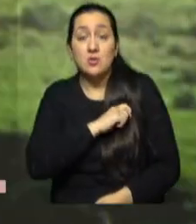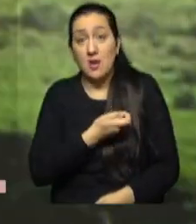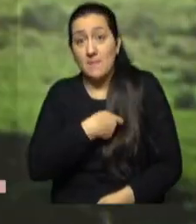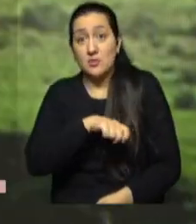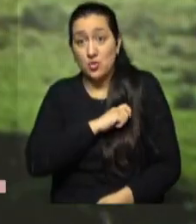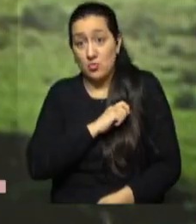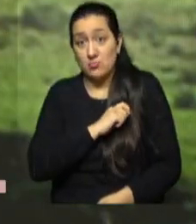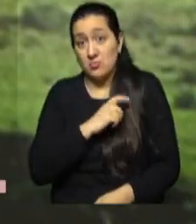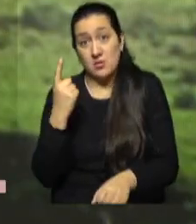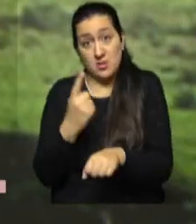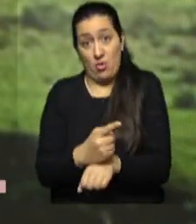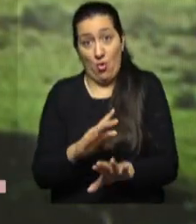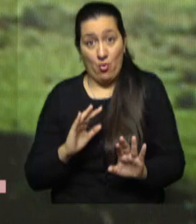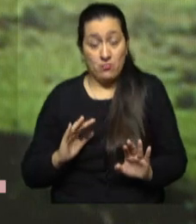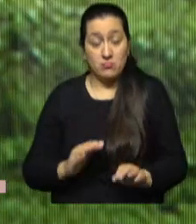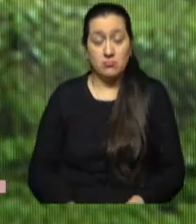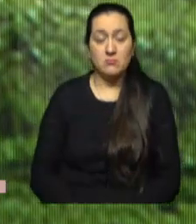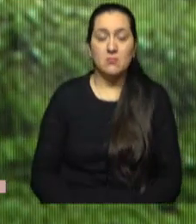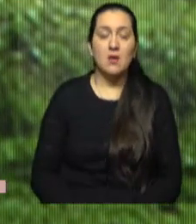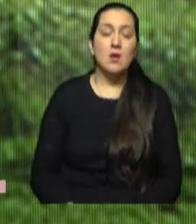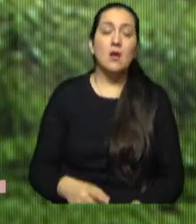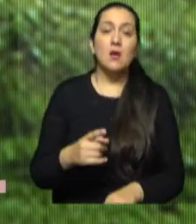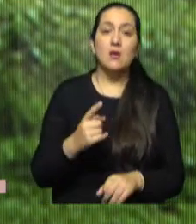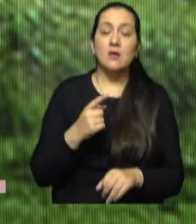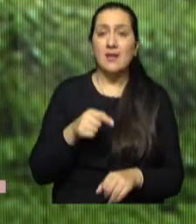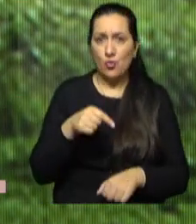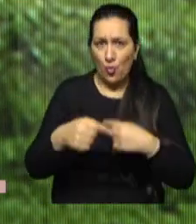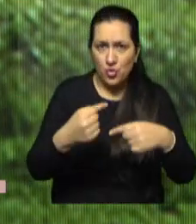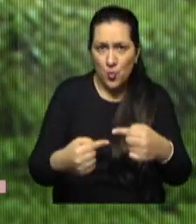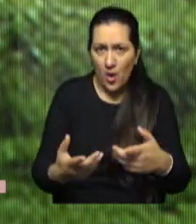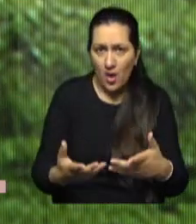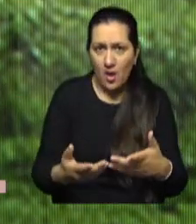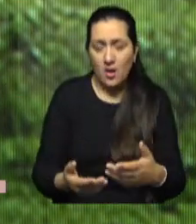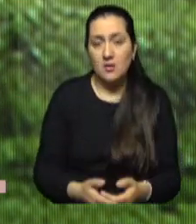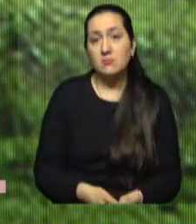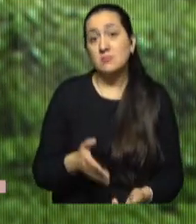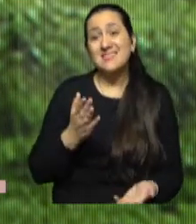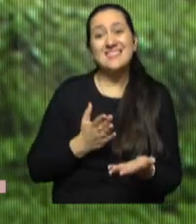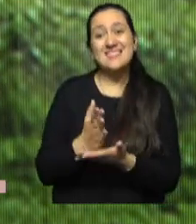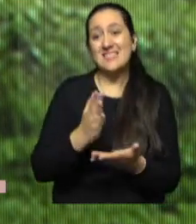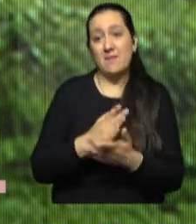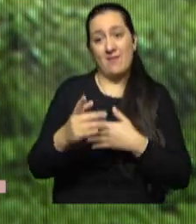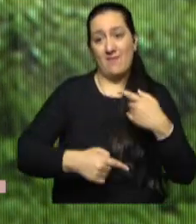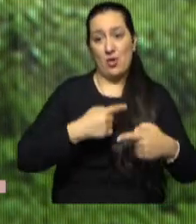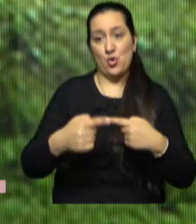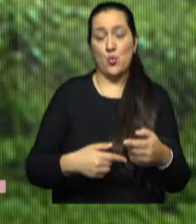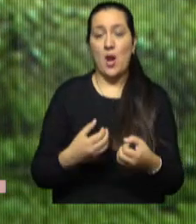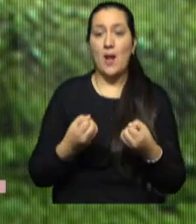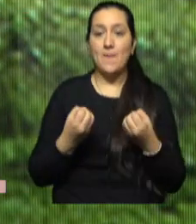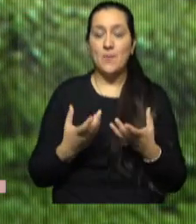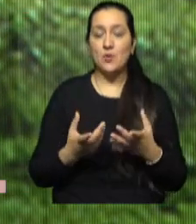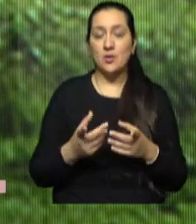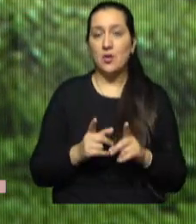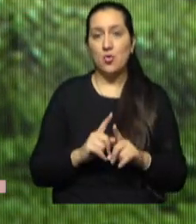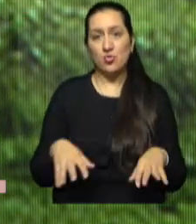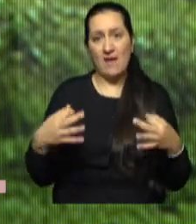Qué qué hay de aquí más en primer lugar siempre va a seguir porque este no